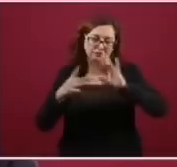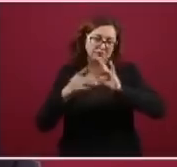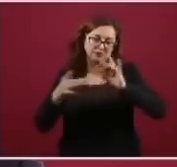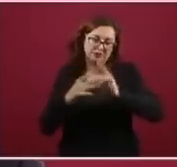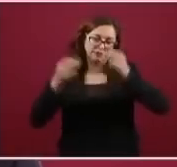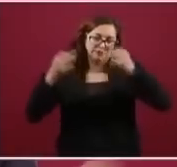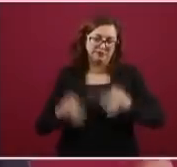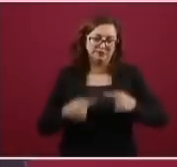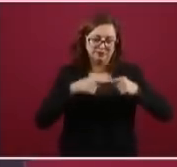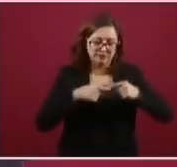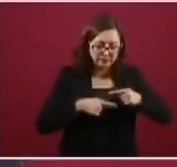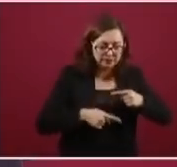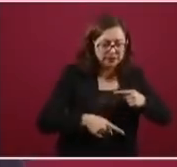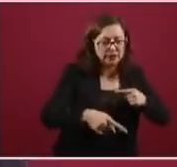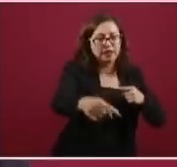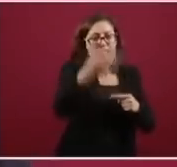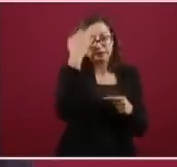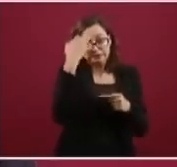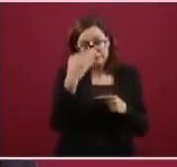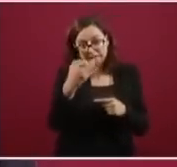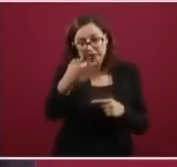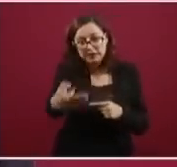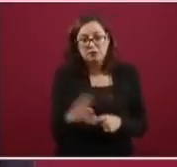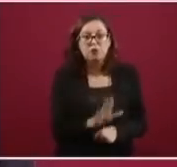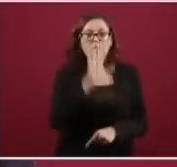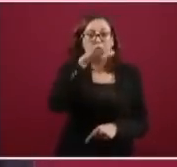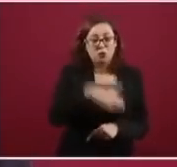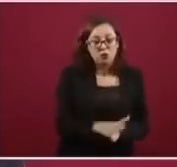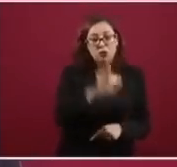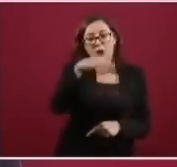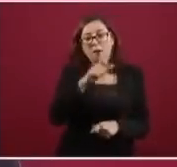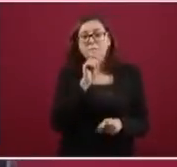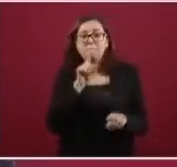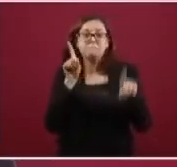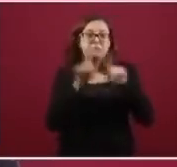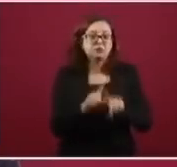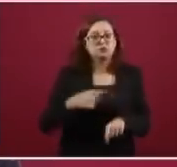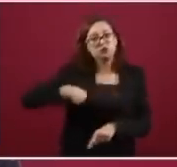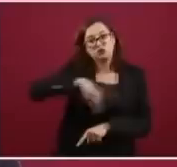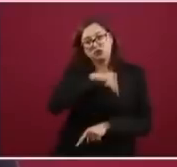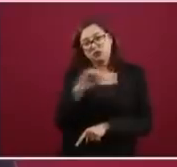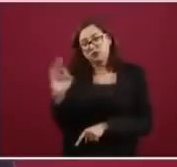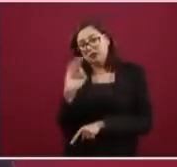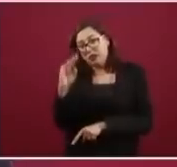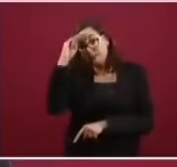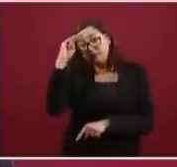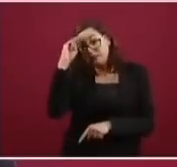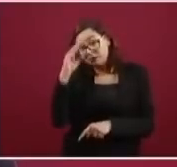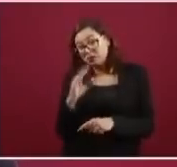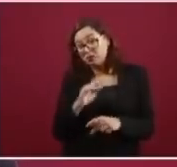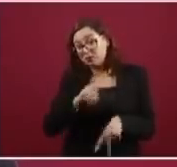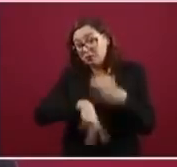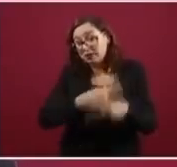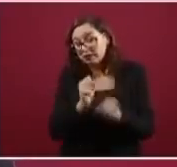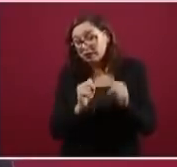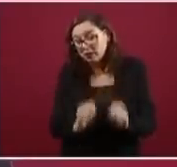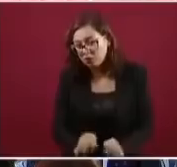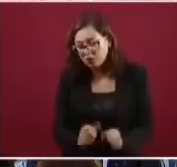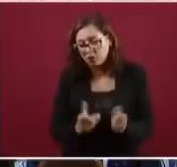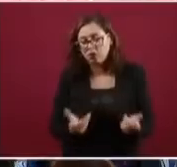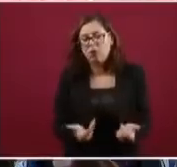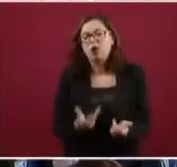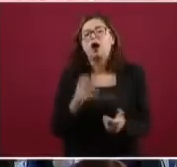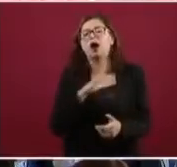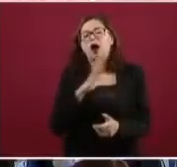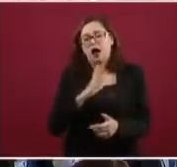elasticidad es y con la información que ya que ya disponemos lo que lo que hay una información adicional